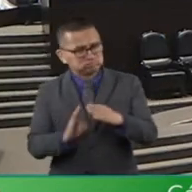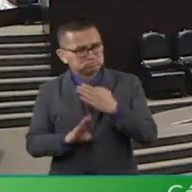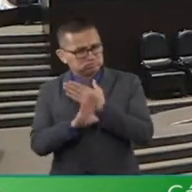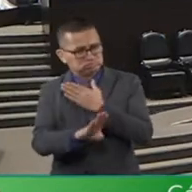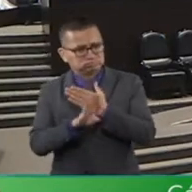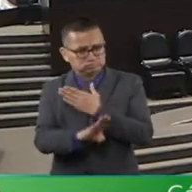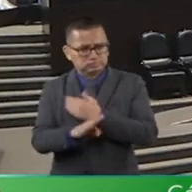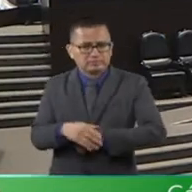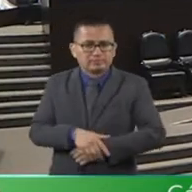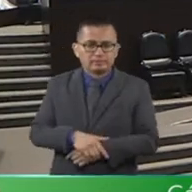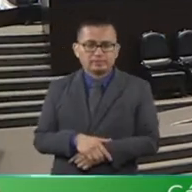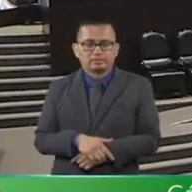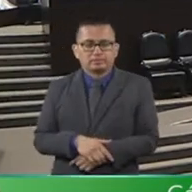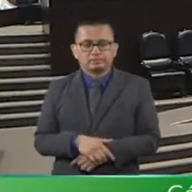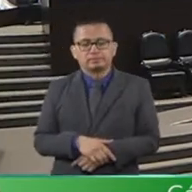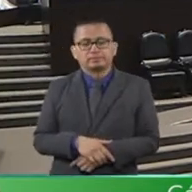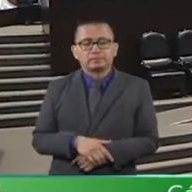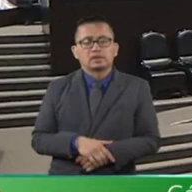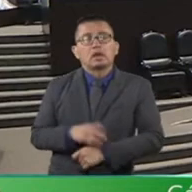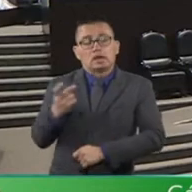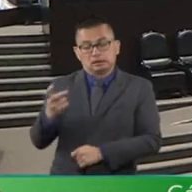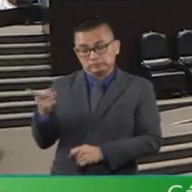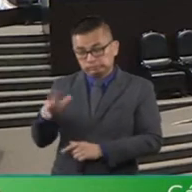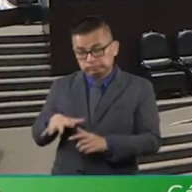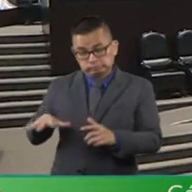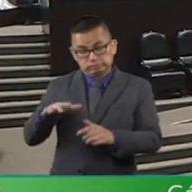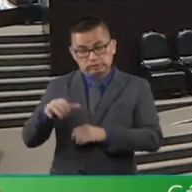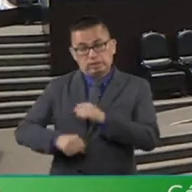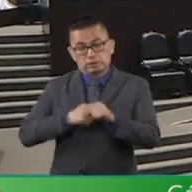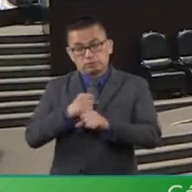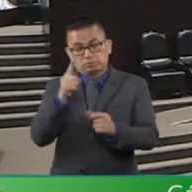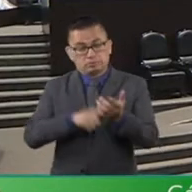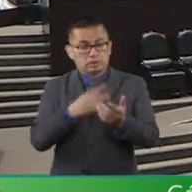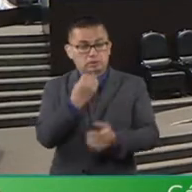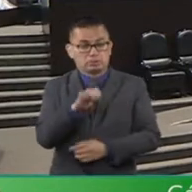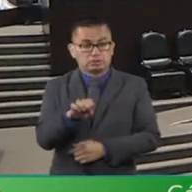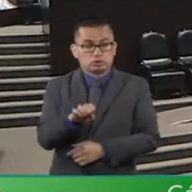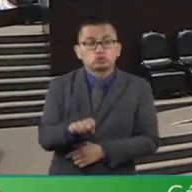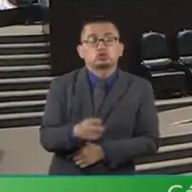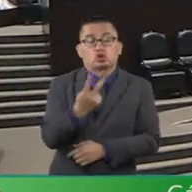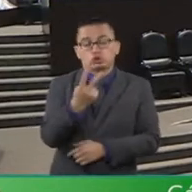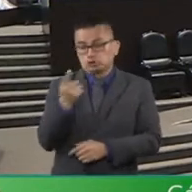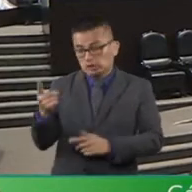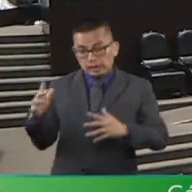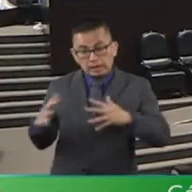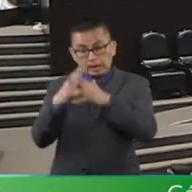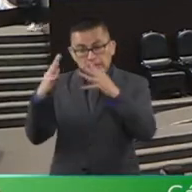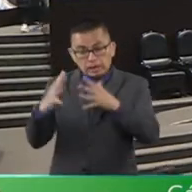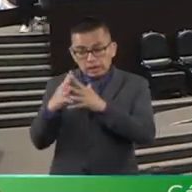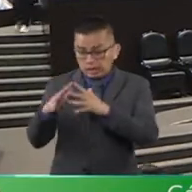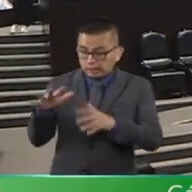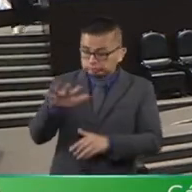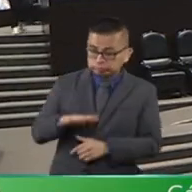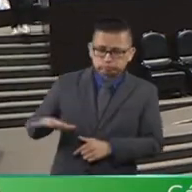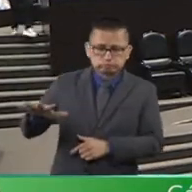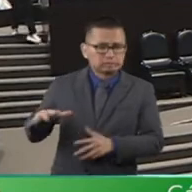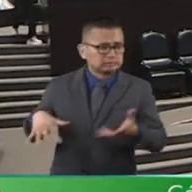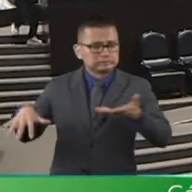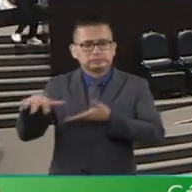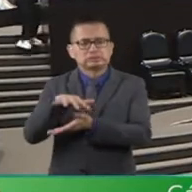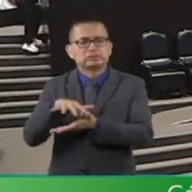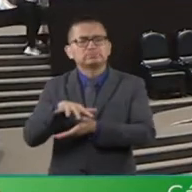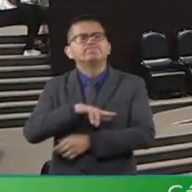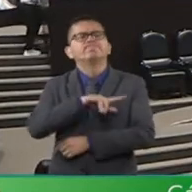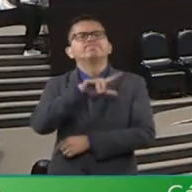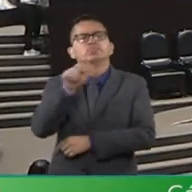castas posteriormente a la guerra de castas en 1902 se logró la paz y se creó el territorio Federal de